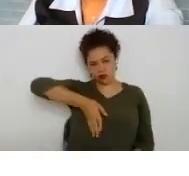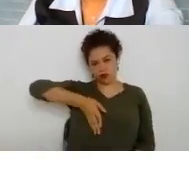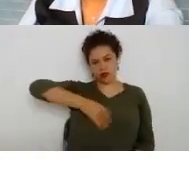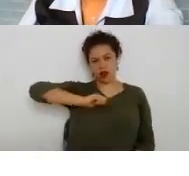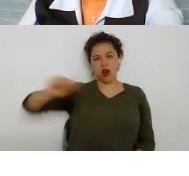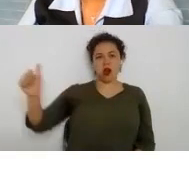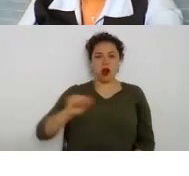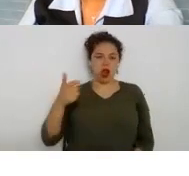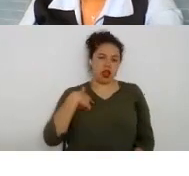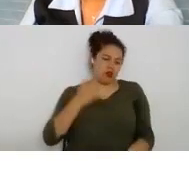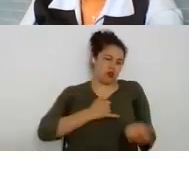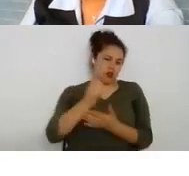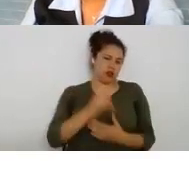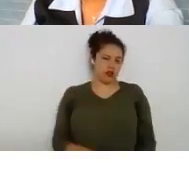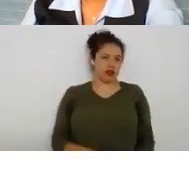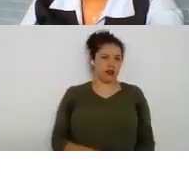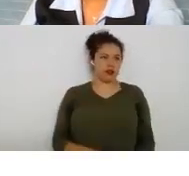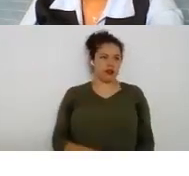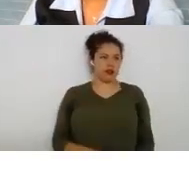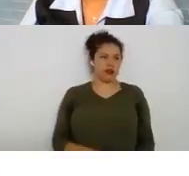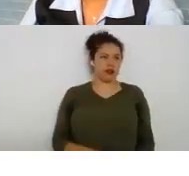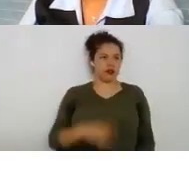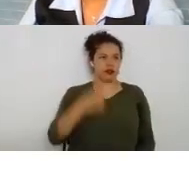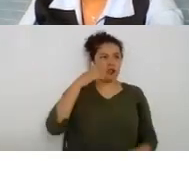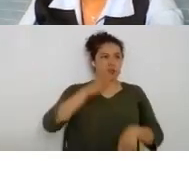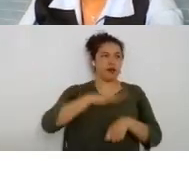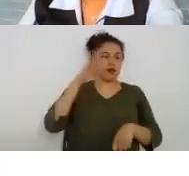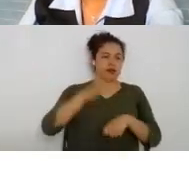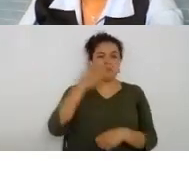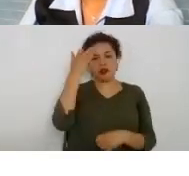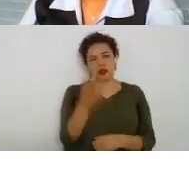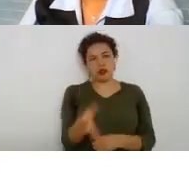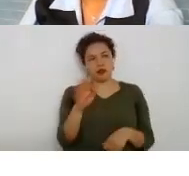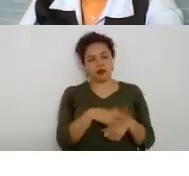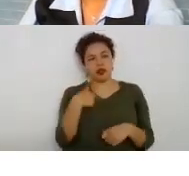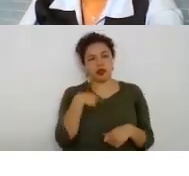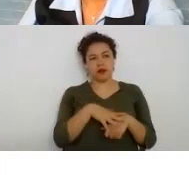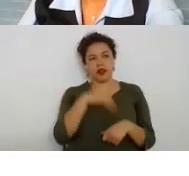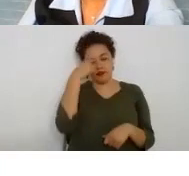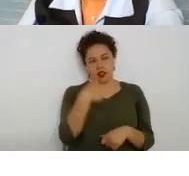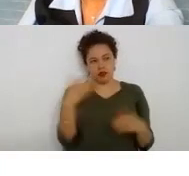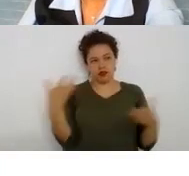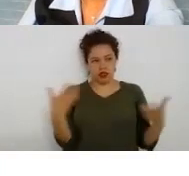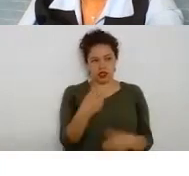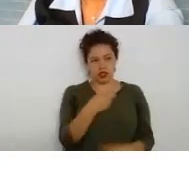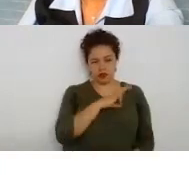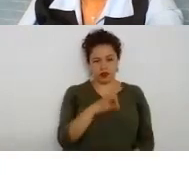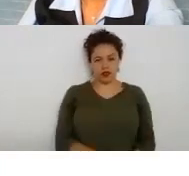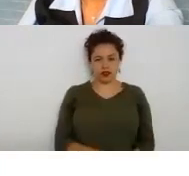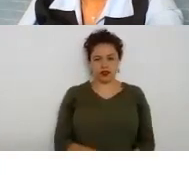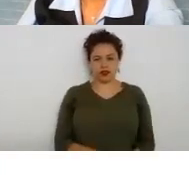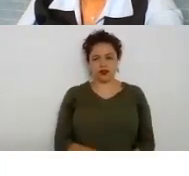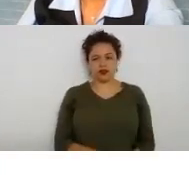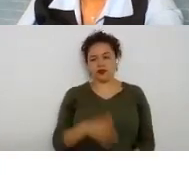que yo elija. A lo mejor el que más se me acomode el momento, o el que me sea más fácil de ejecutar a mí. Porque muchas veces va